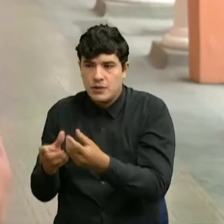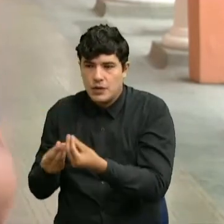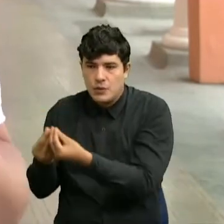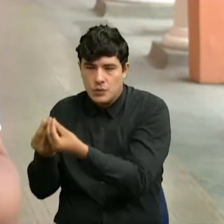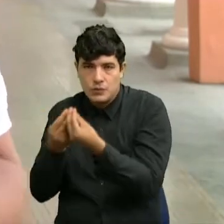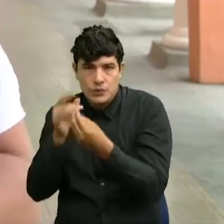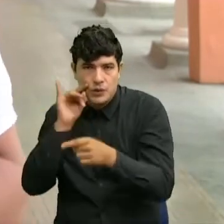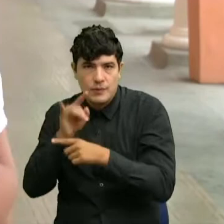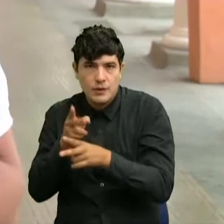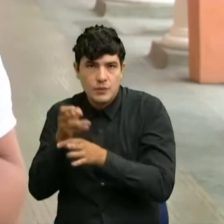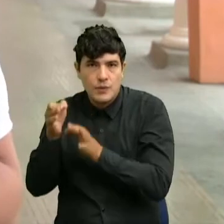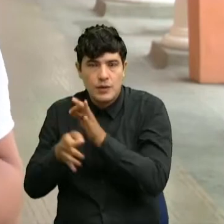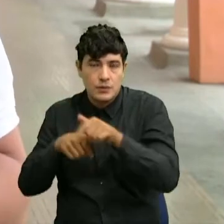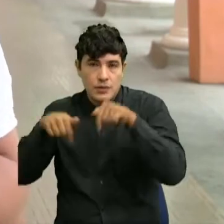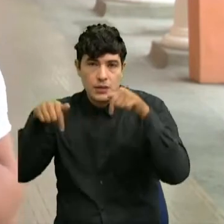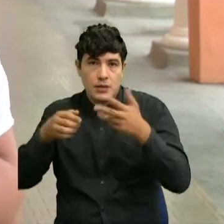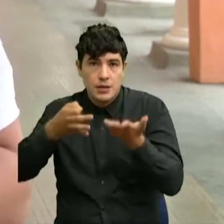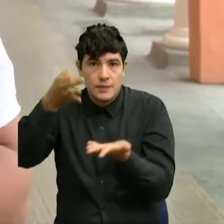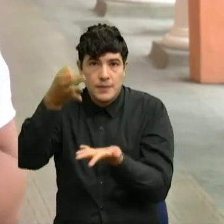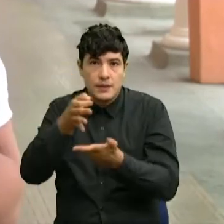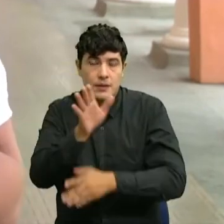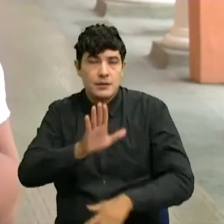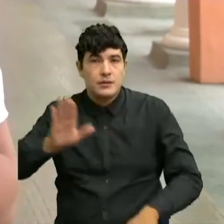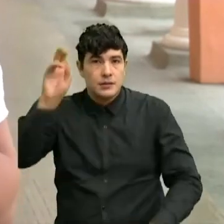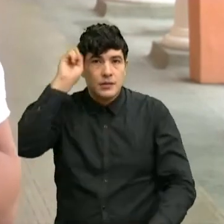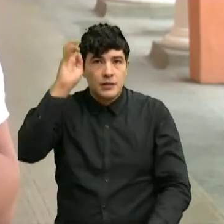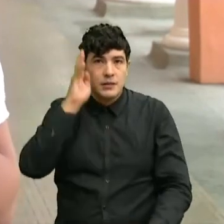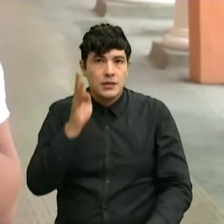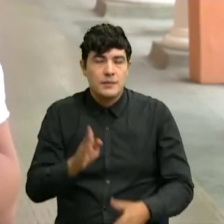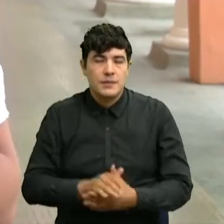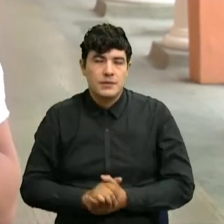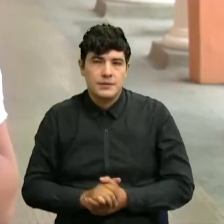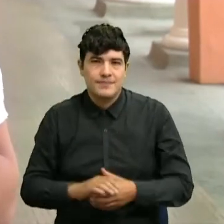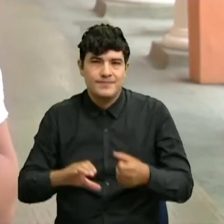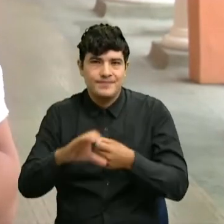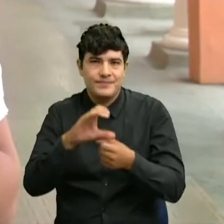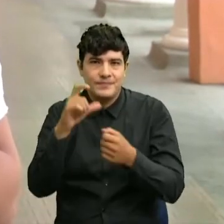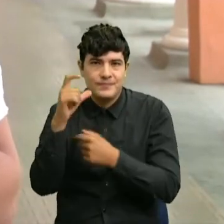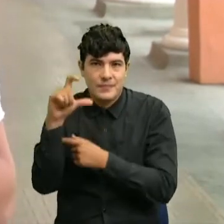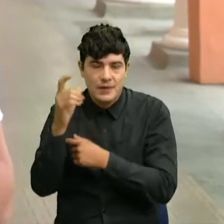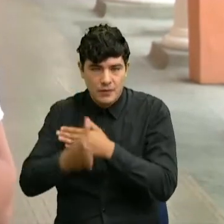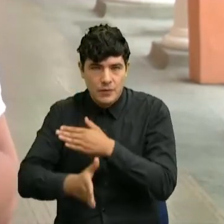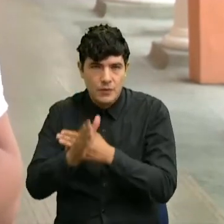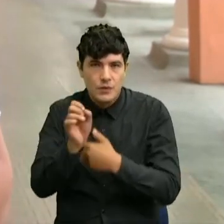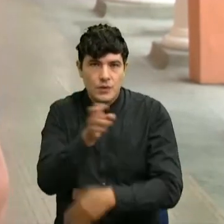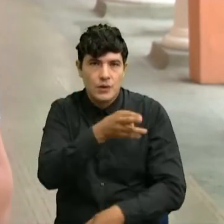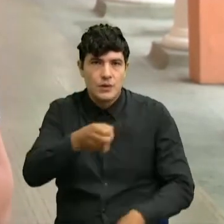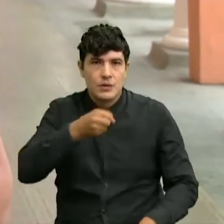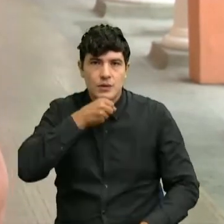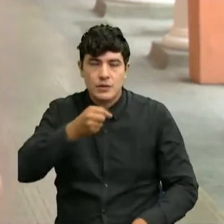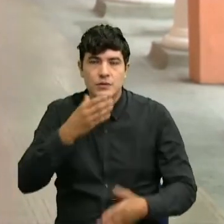defensa nacional aquí en la capital de norte de santander desde el cúcuta para oriente noticias isaac meneses estamos informando